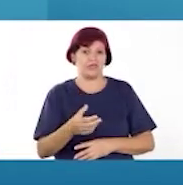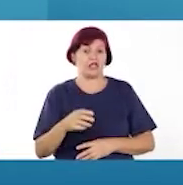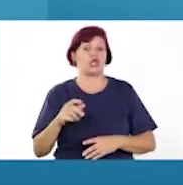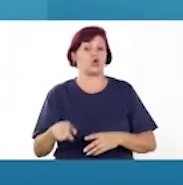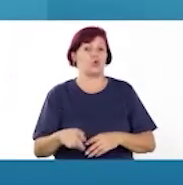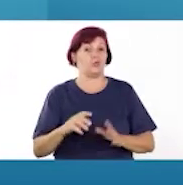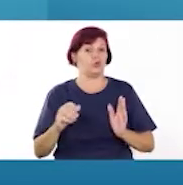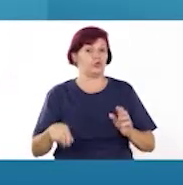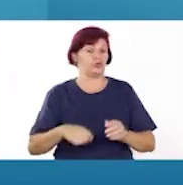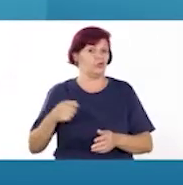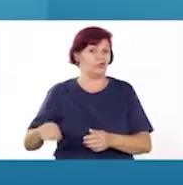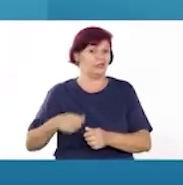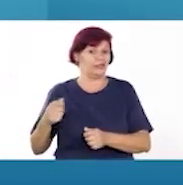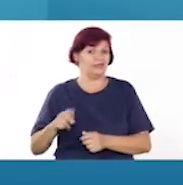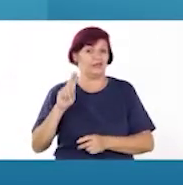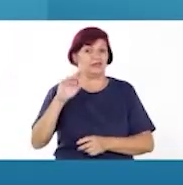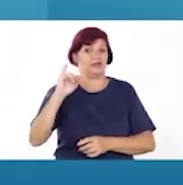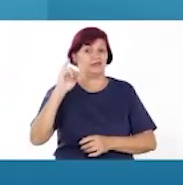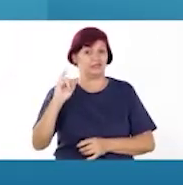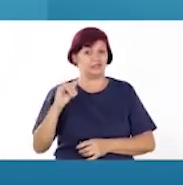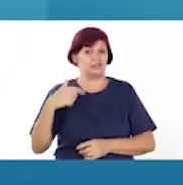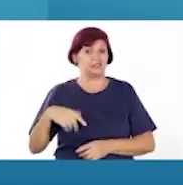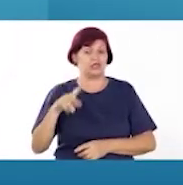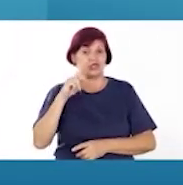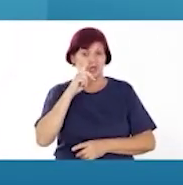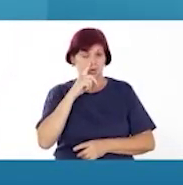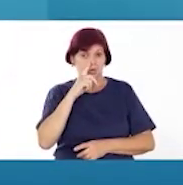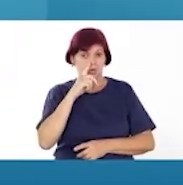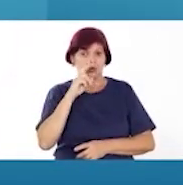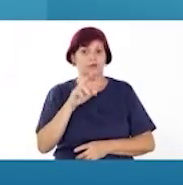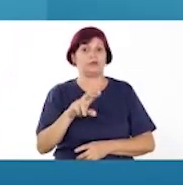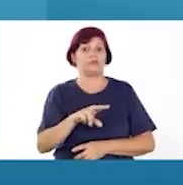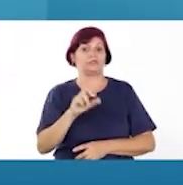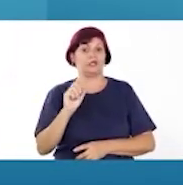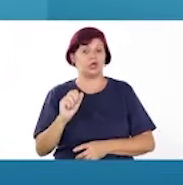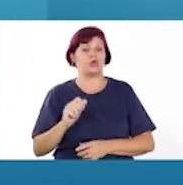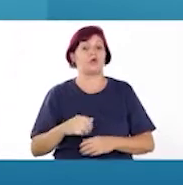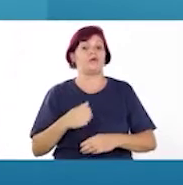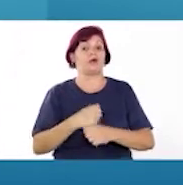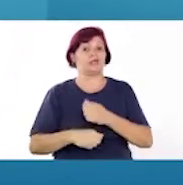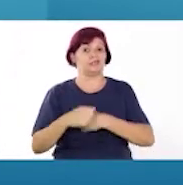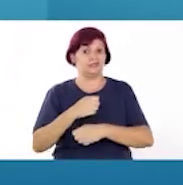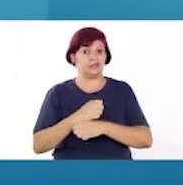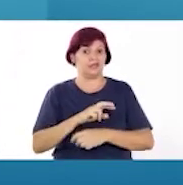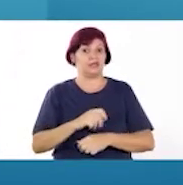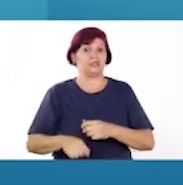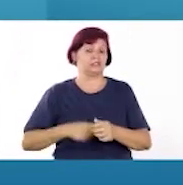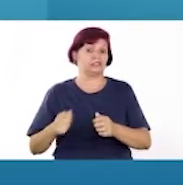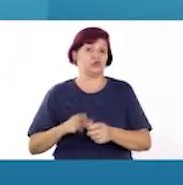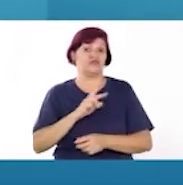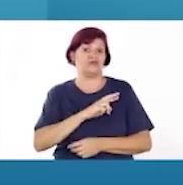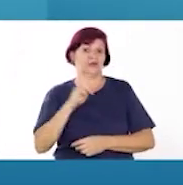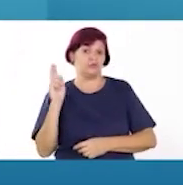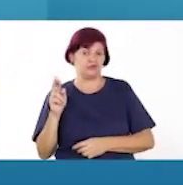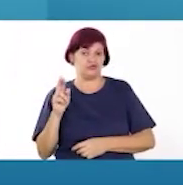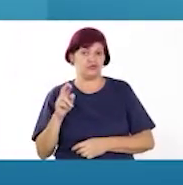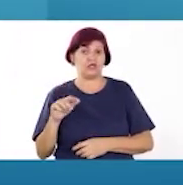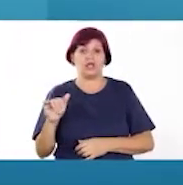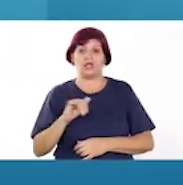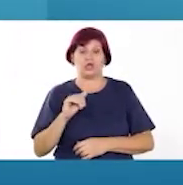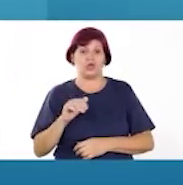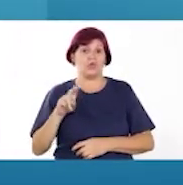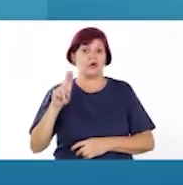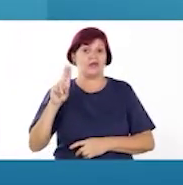acciones del 26 de julio van a responder a esa nueva estrategia de lucha revolucionaria. En cuanto a las acciones del 26 de